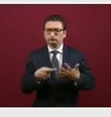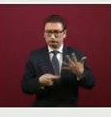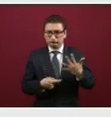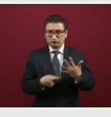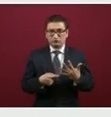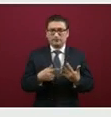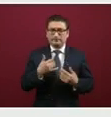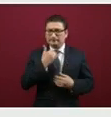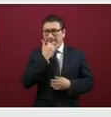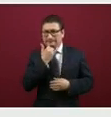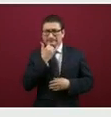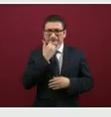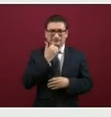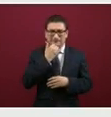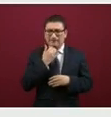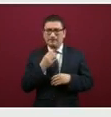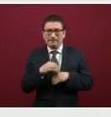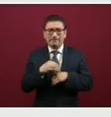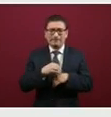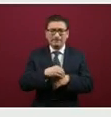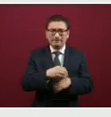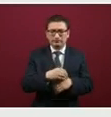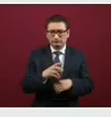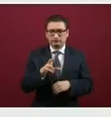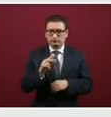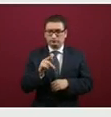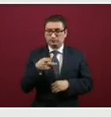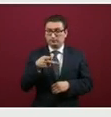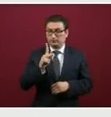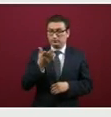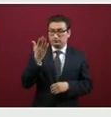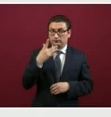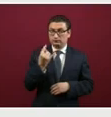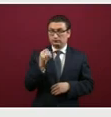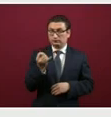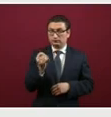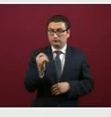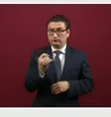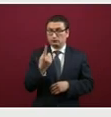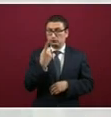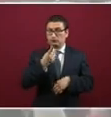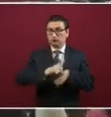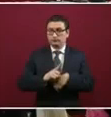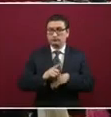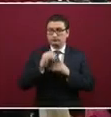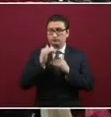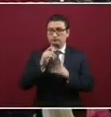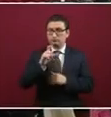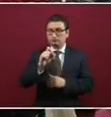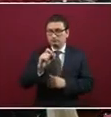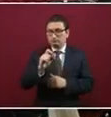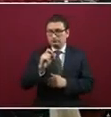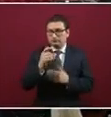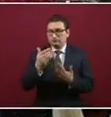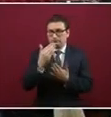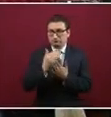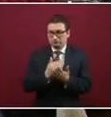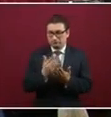justificación, pero Tijuana llegó a tener 20 en un día. Y